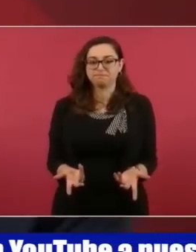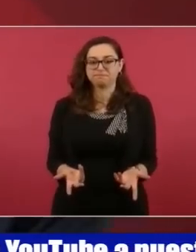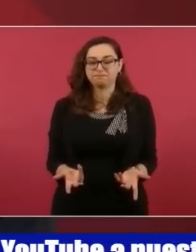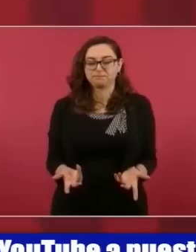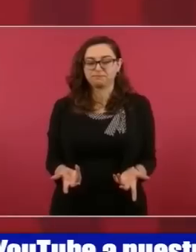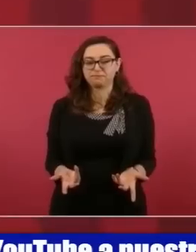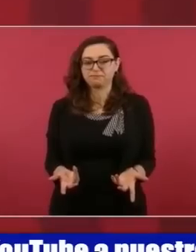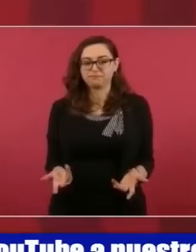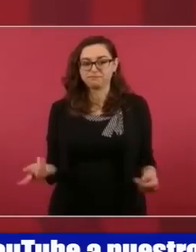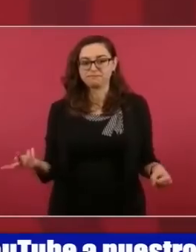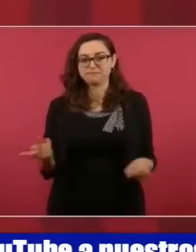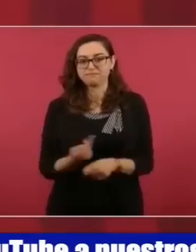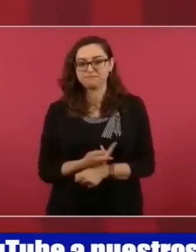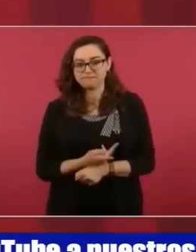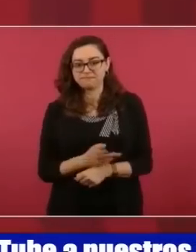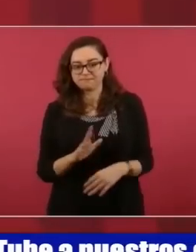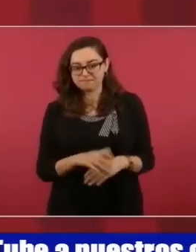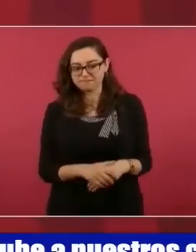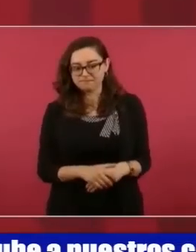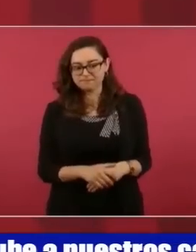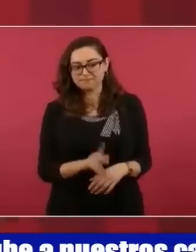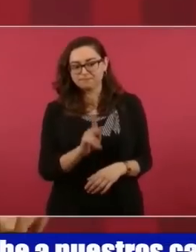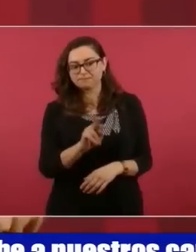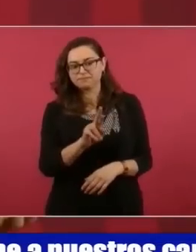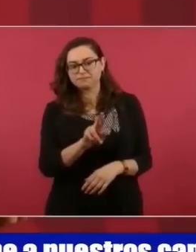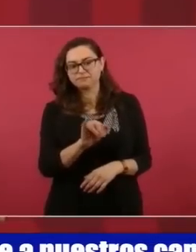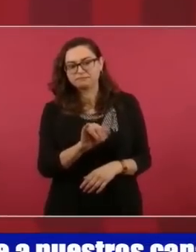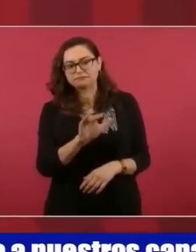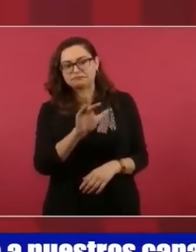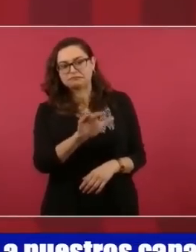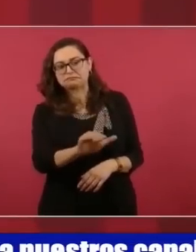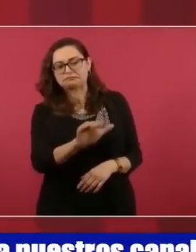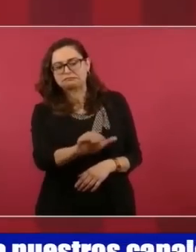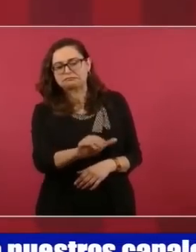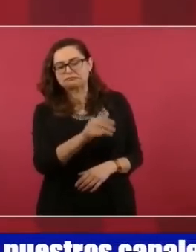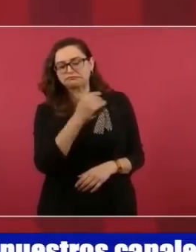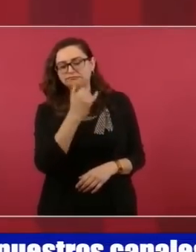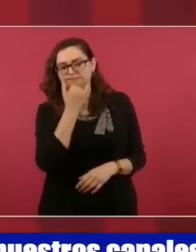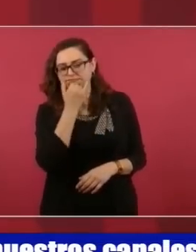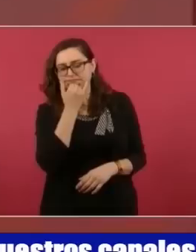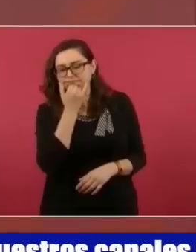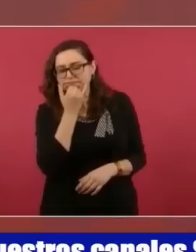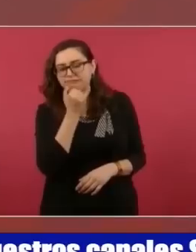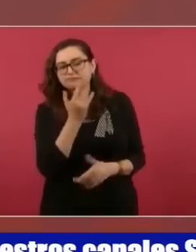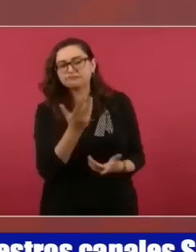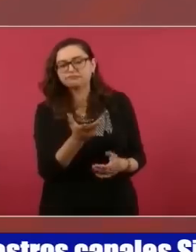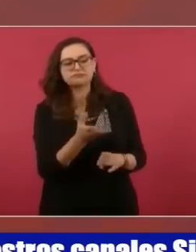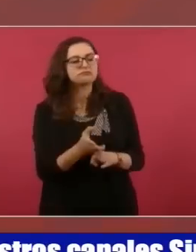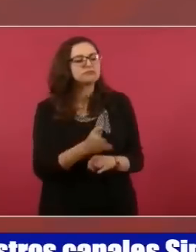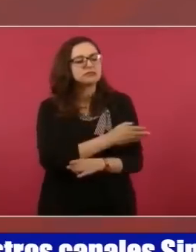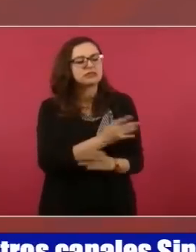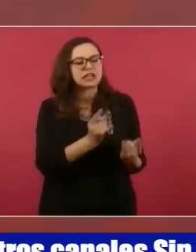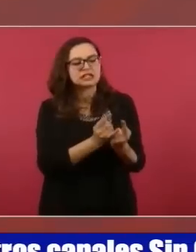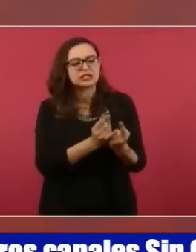¿dónde está la declaración de principios, el programa de acción?